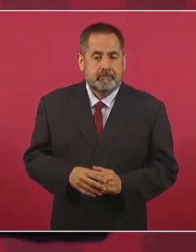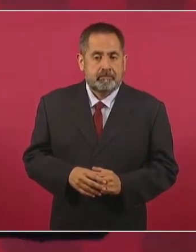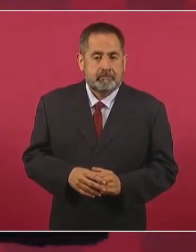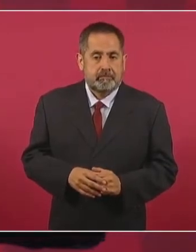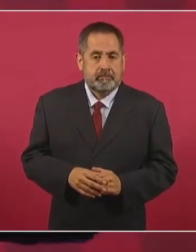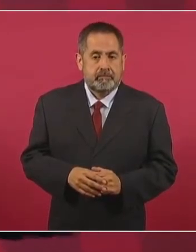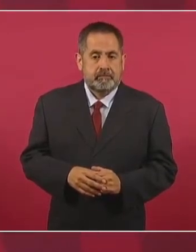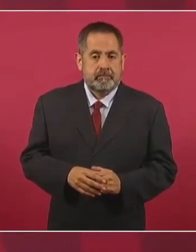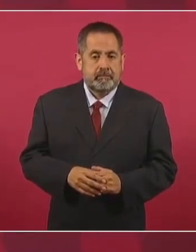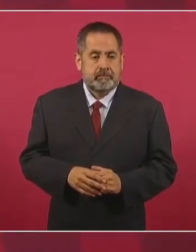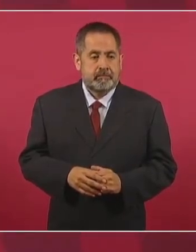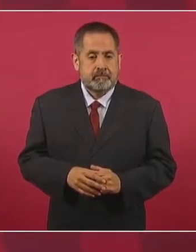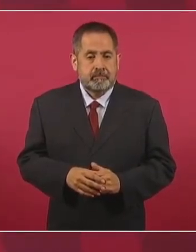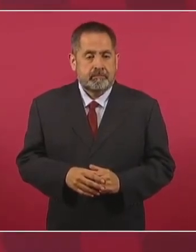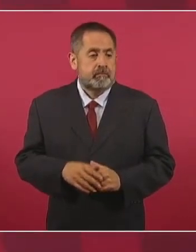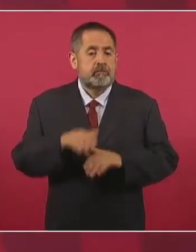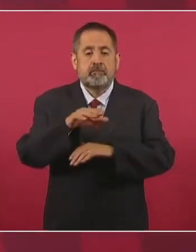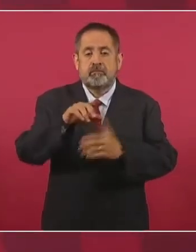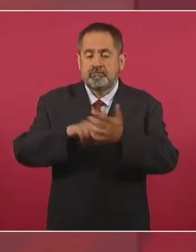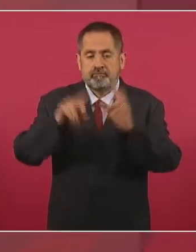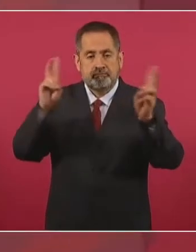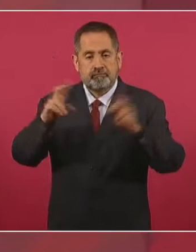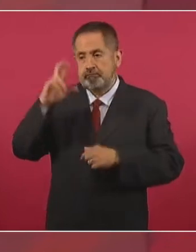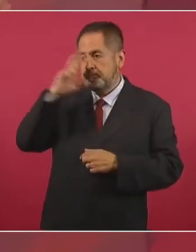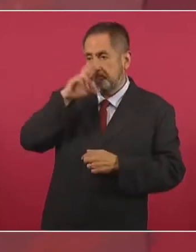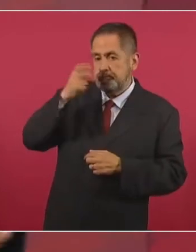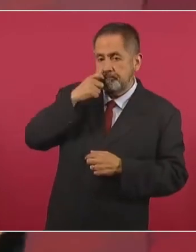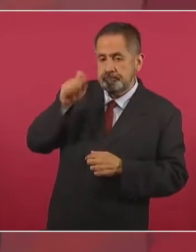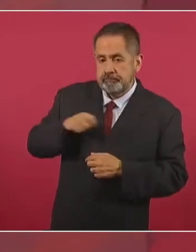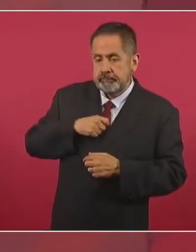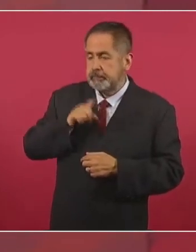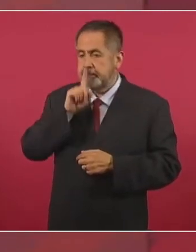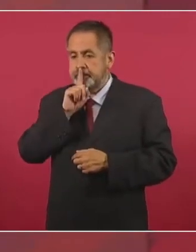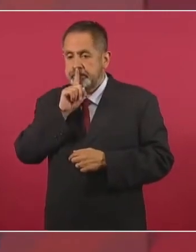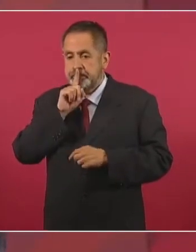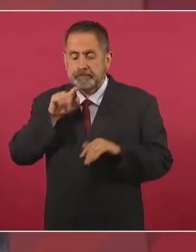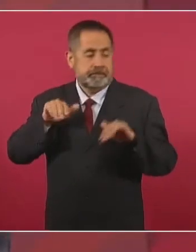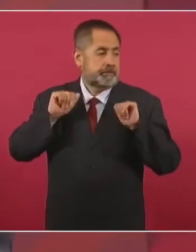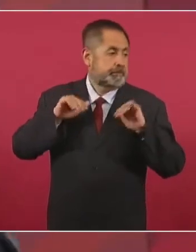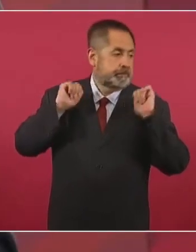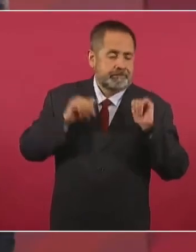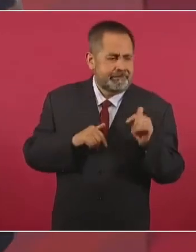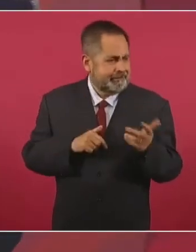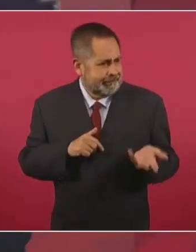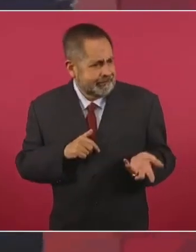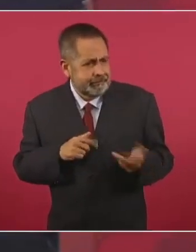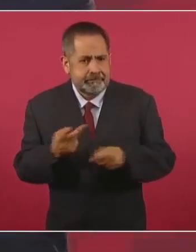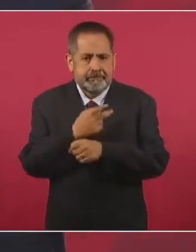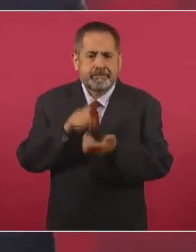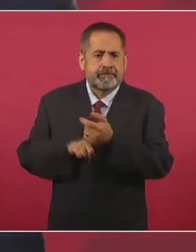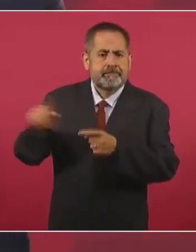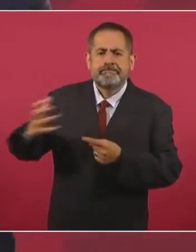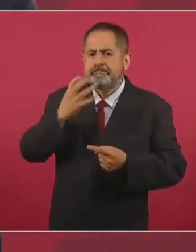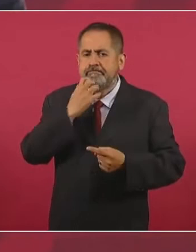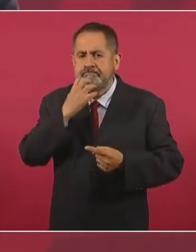Ni en el conflicto Rusia-Ucrania, ni en esto que está pasando con Israel y